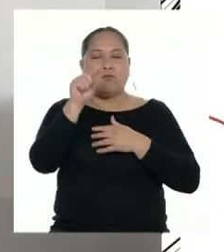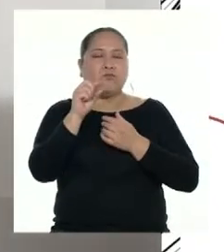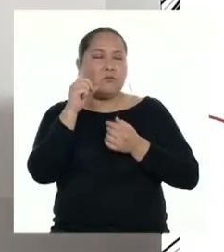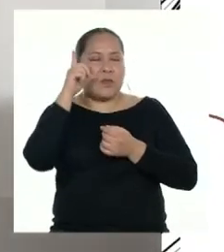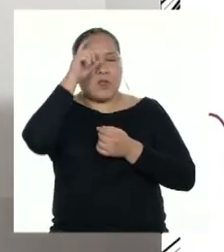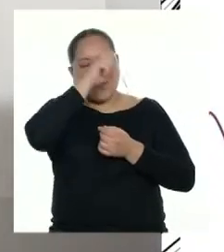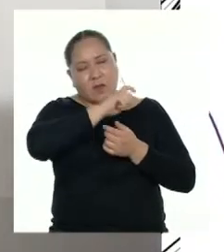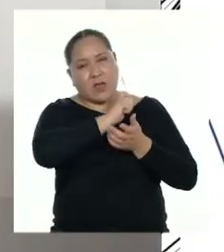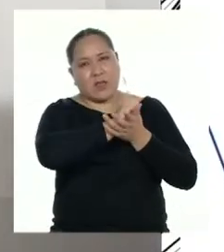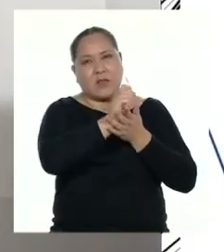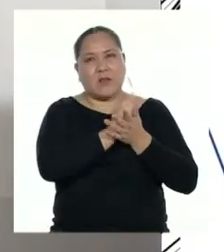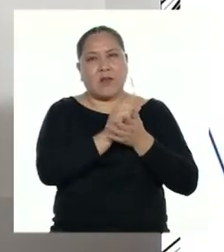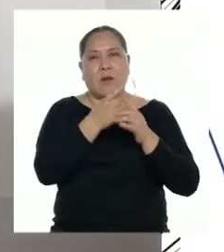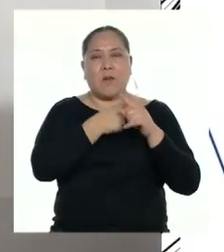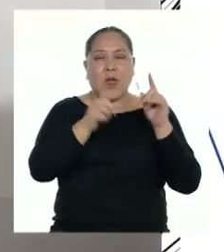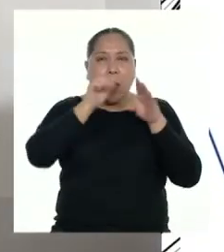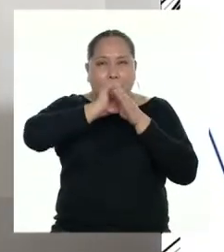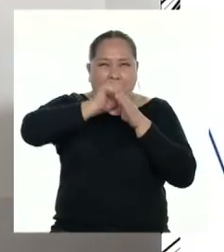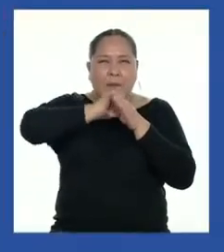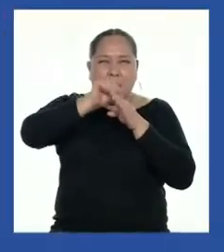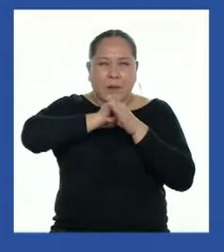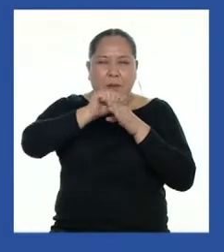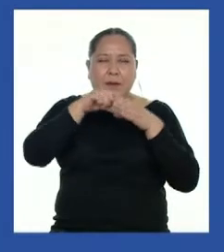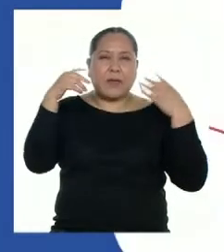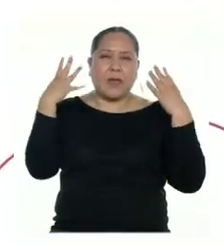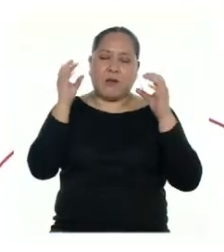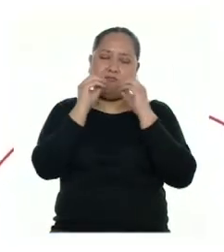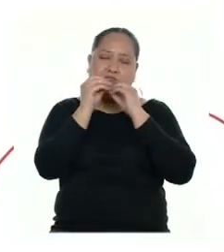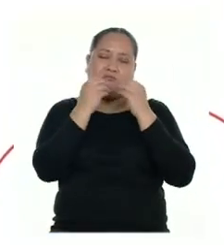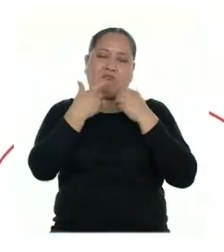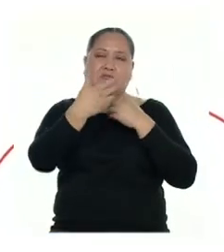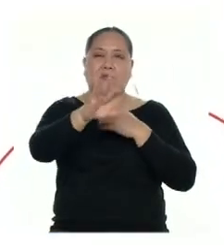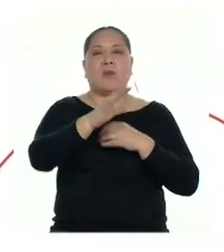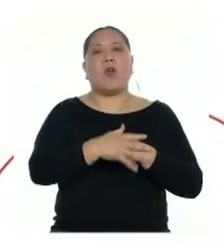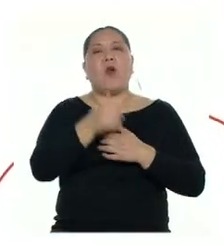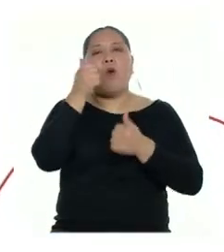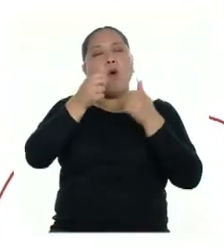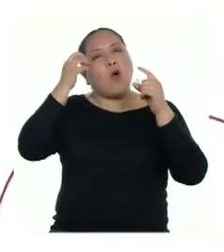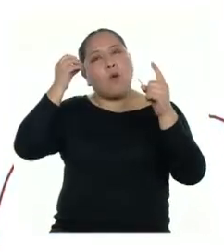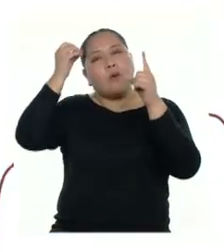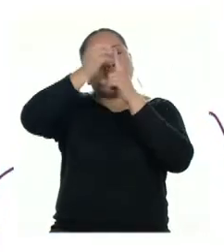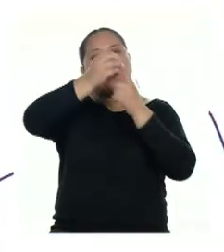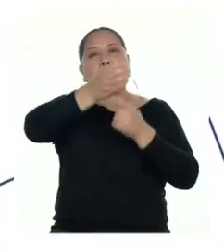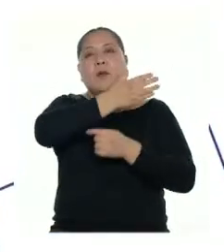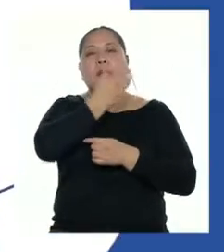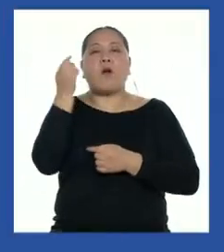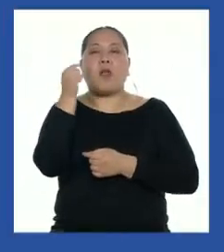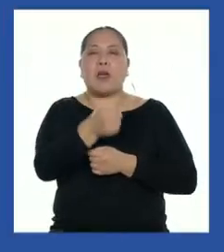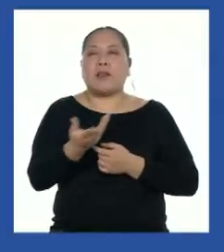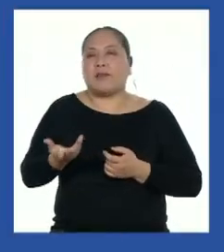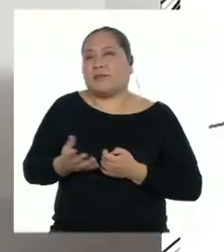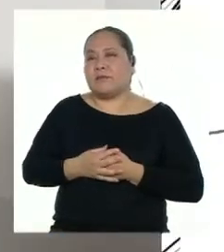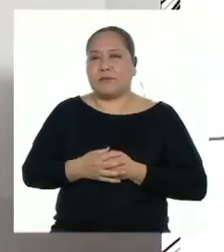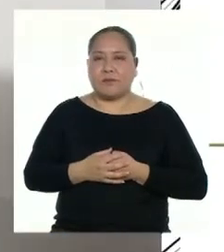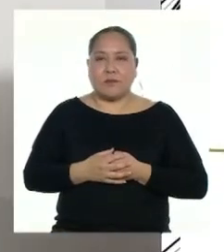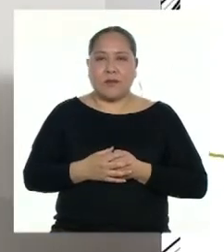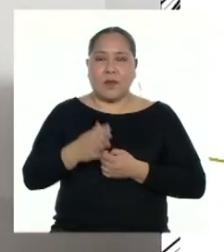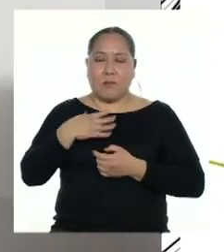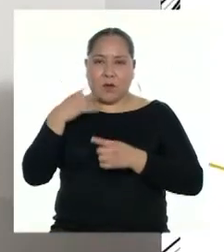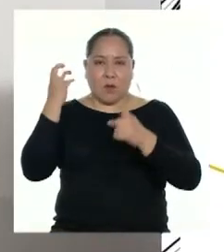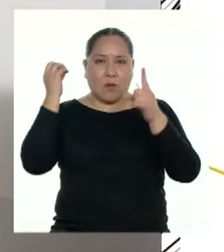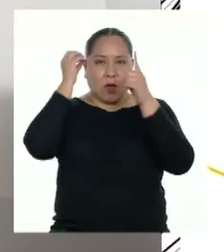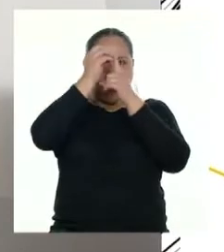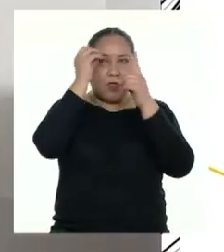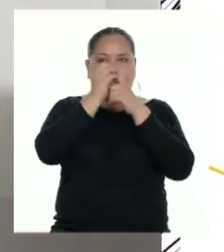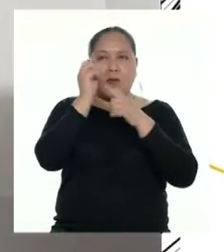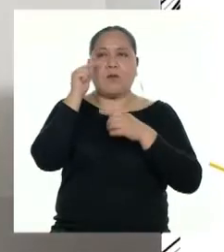un poco, pero con la práctica lo supe sobrellevar. ¿Cuál podría ser tu meta para mejorar en esto? Mi meta es